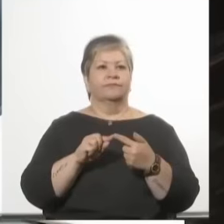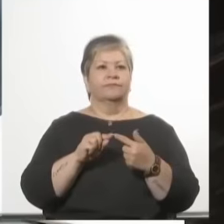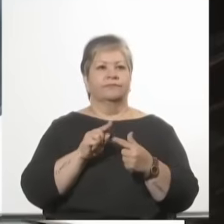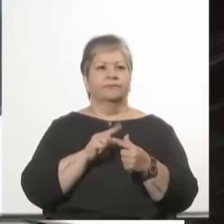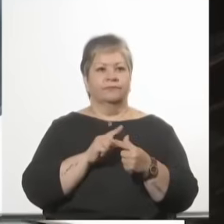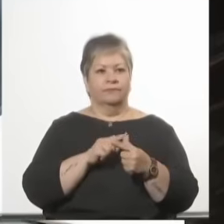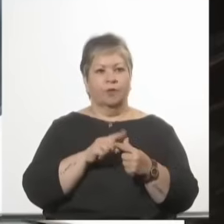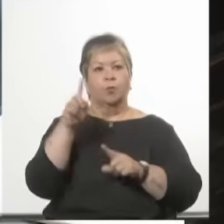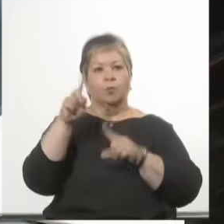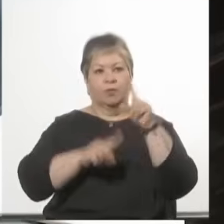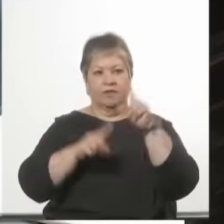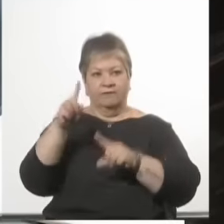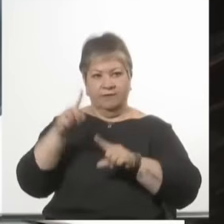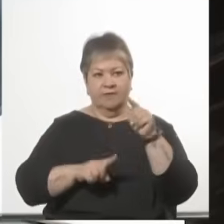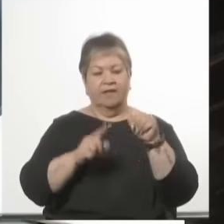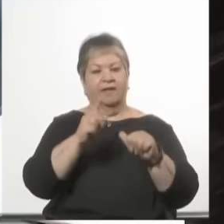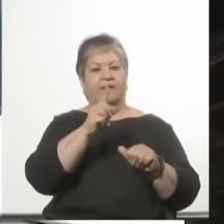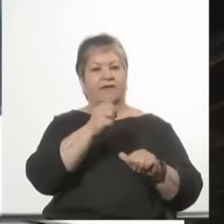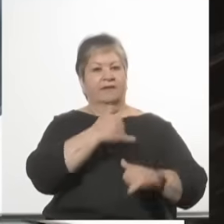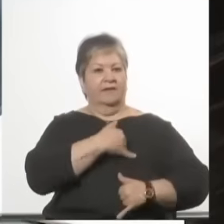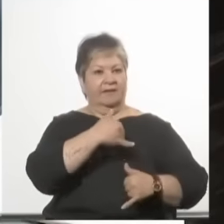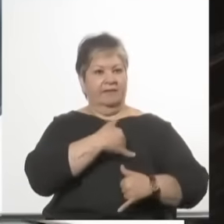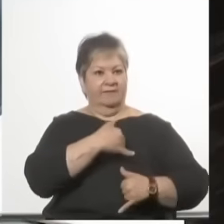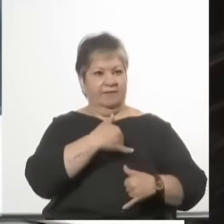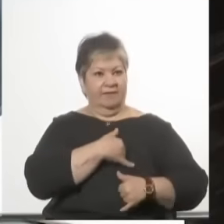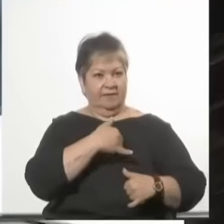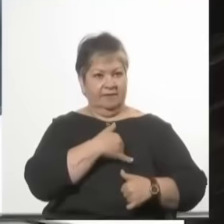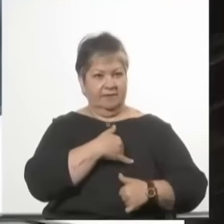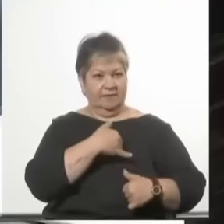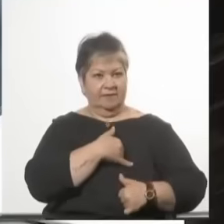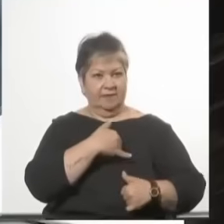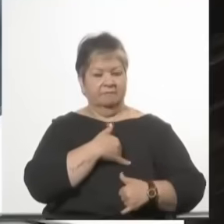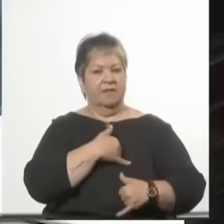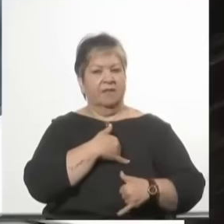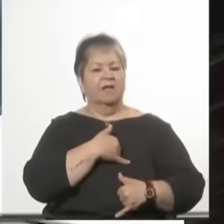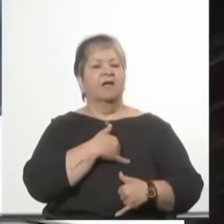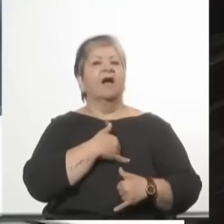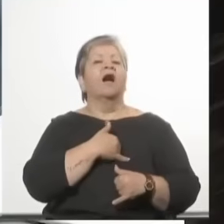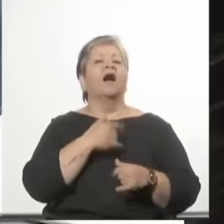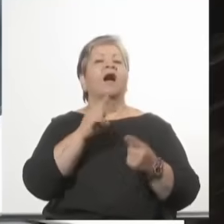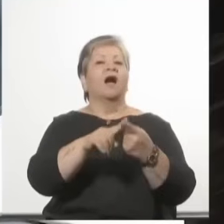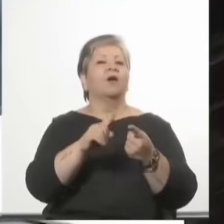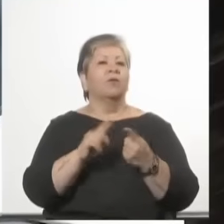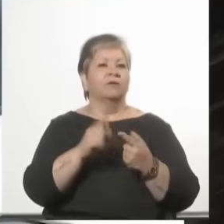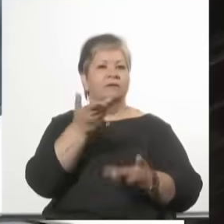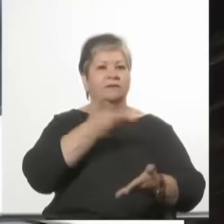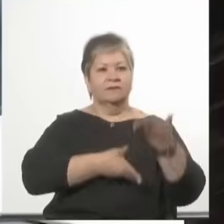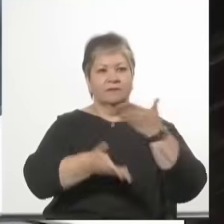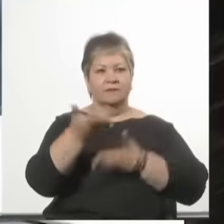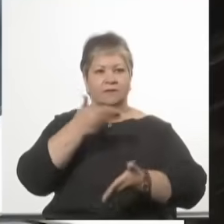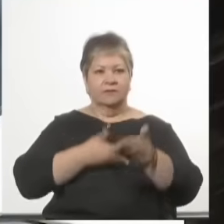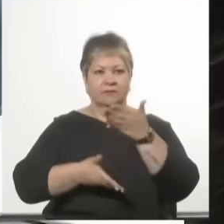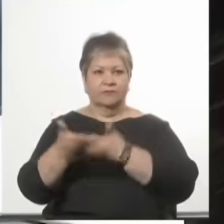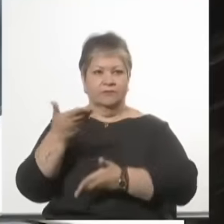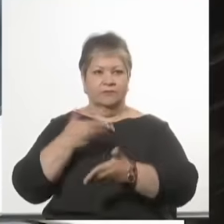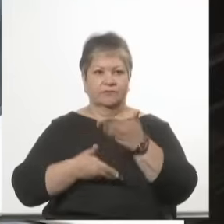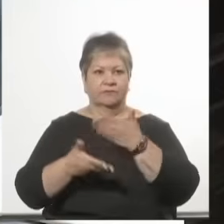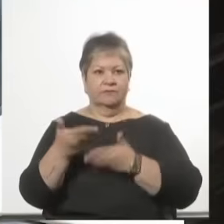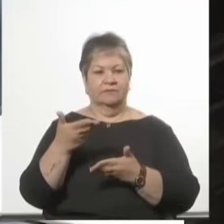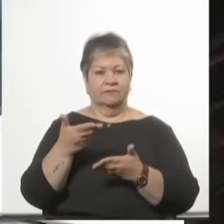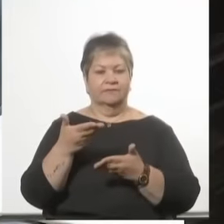la Universidad de la Defensa, logrando importantes acuerdos de intercambio.